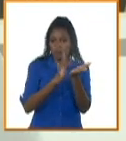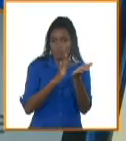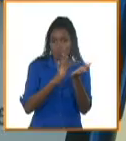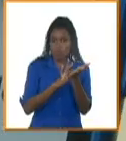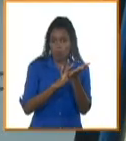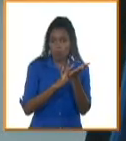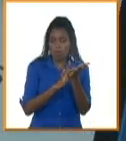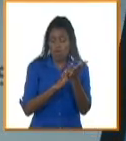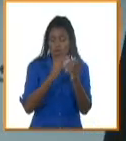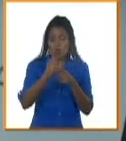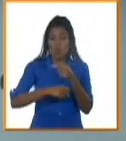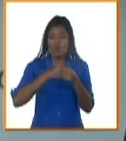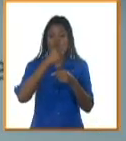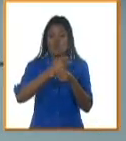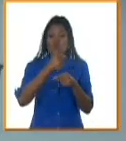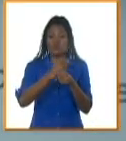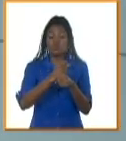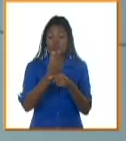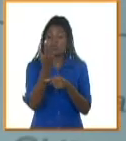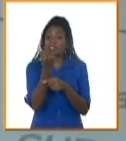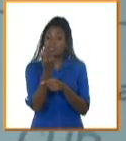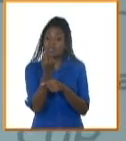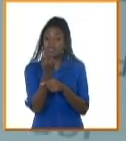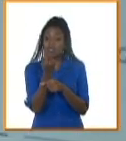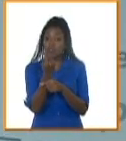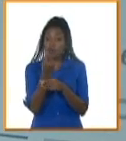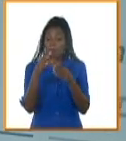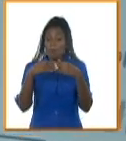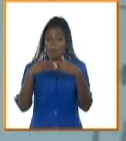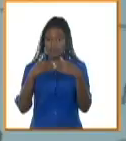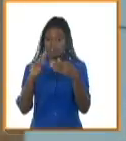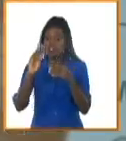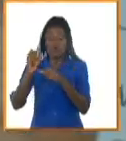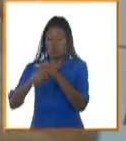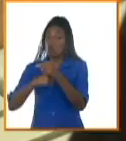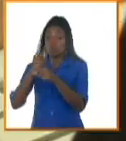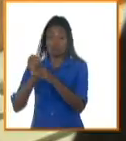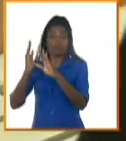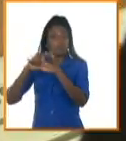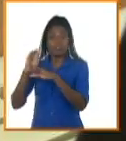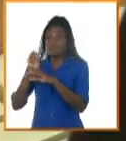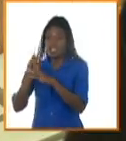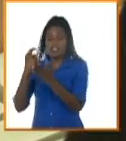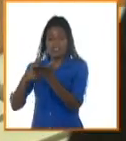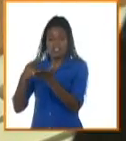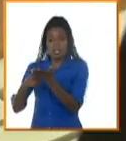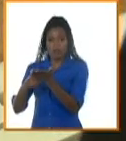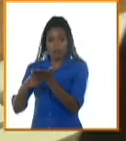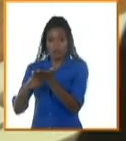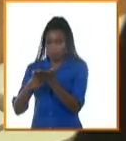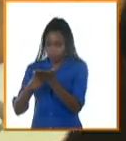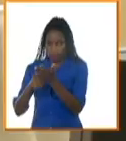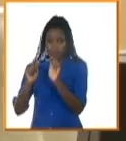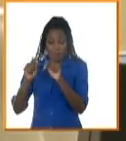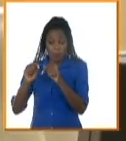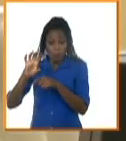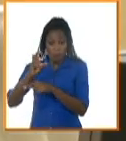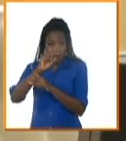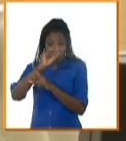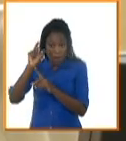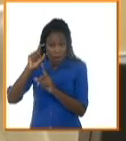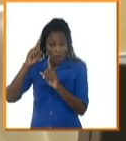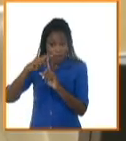el uso del dinero plástico y el no uso del dinero en efectivo entonces bajo estas condiciones el sistema bancario en las tunas